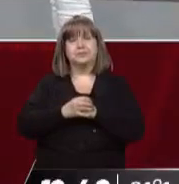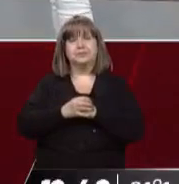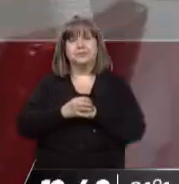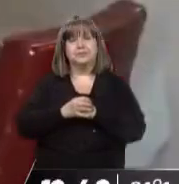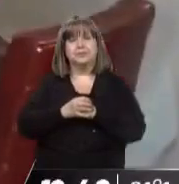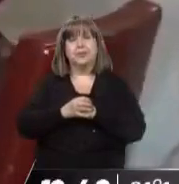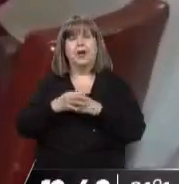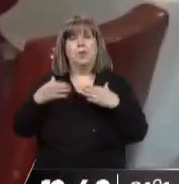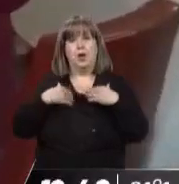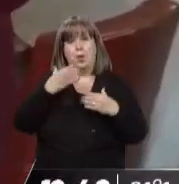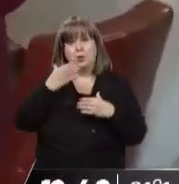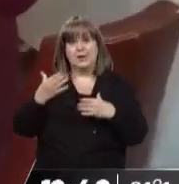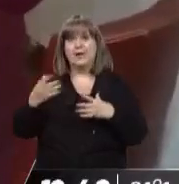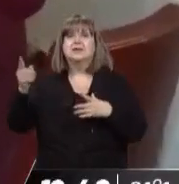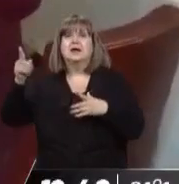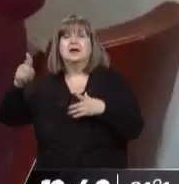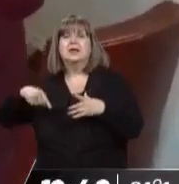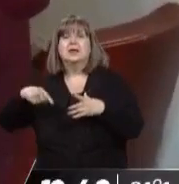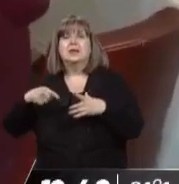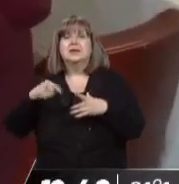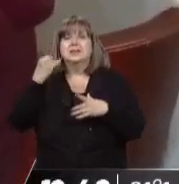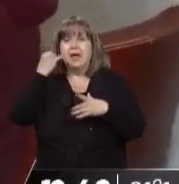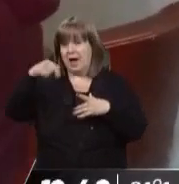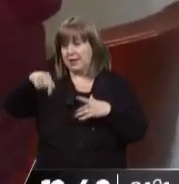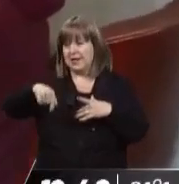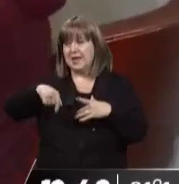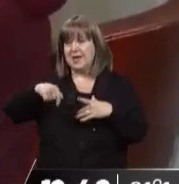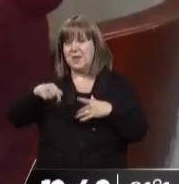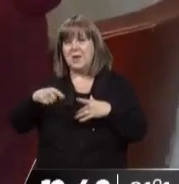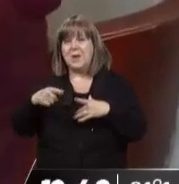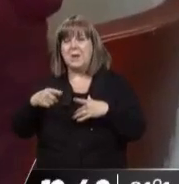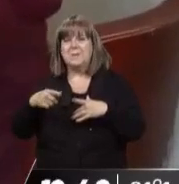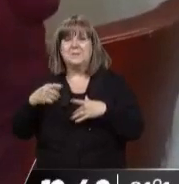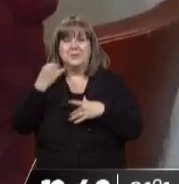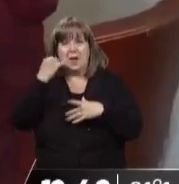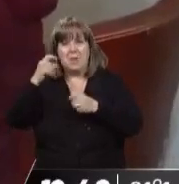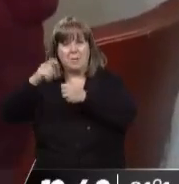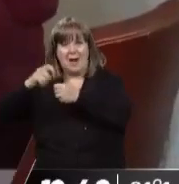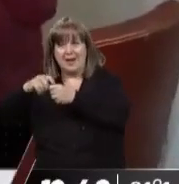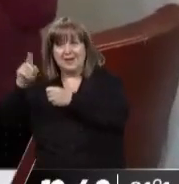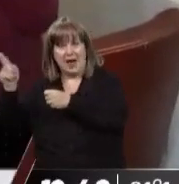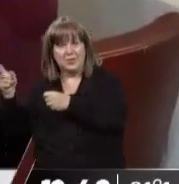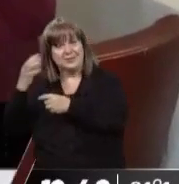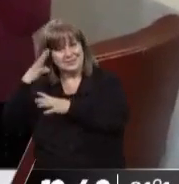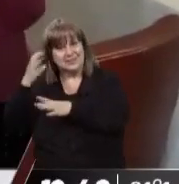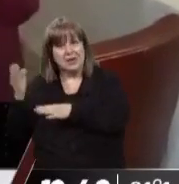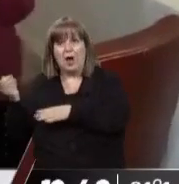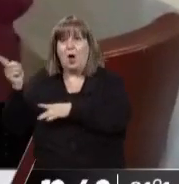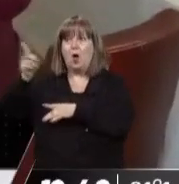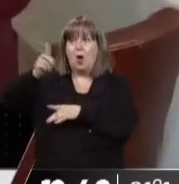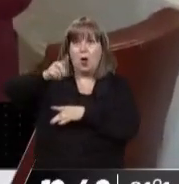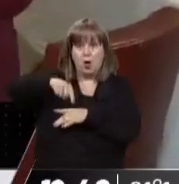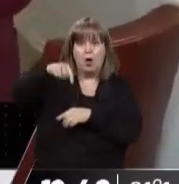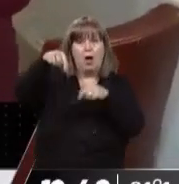Bueno, chicos, muchísimas gracias. Venimos de maestra de una escuela albergue esenciales de Malargüe y venimos a otros trabajadores